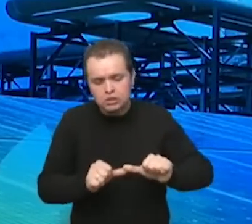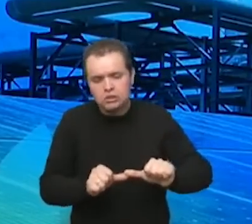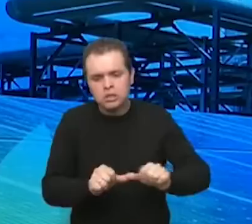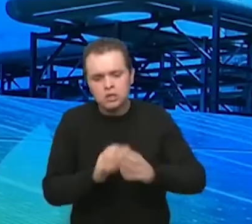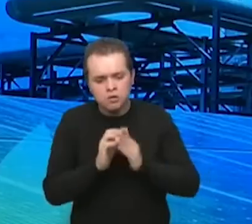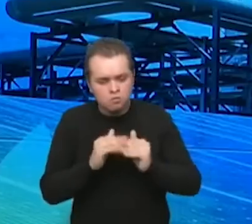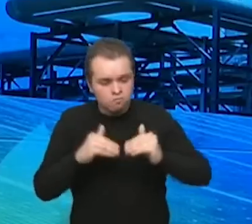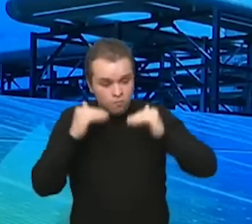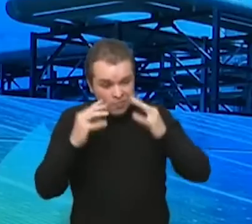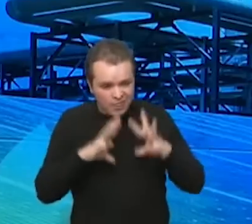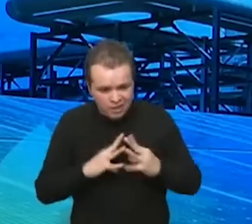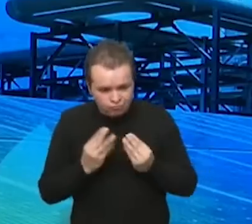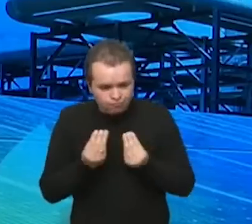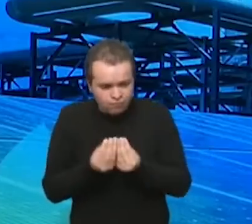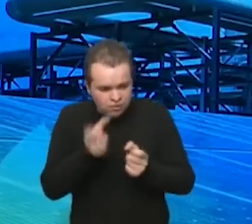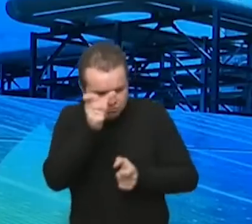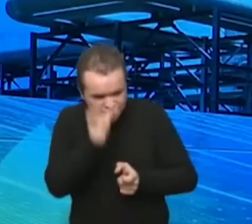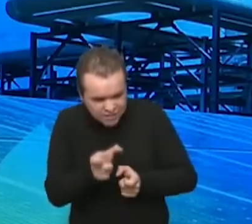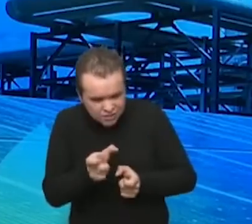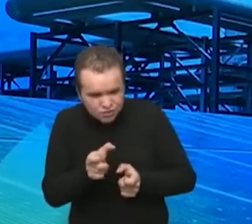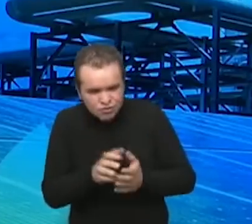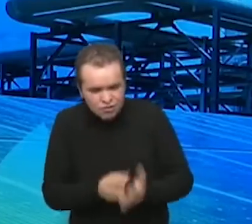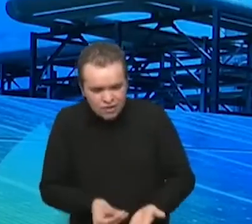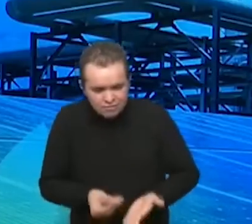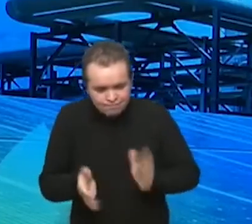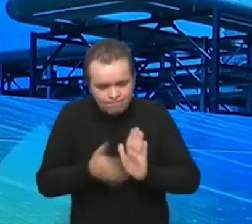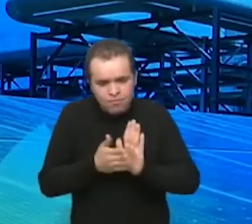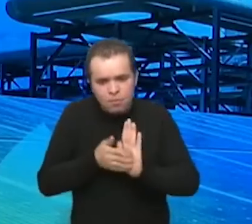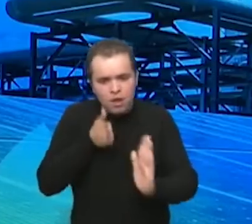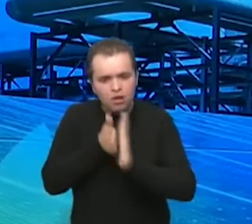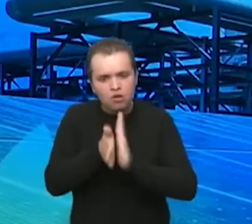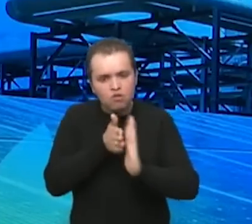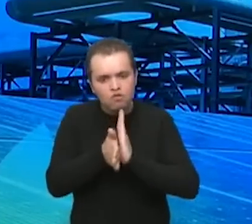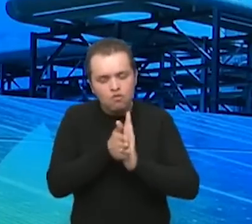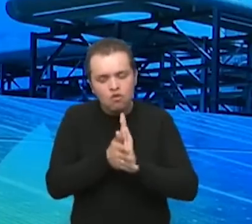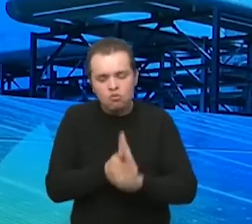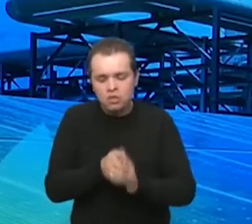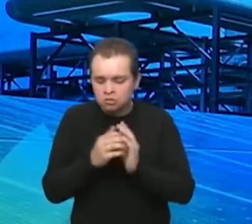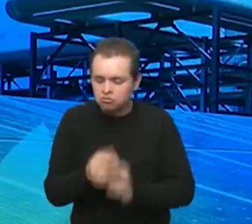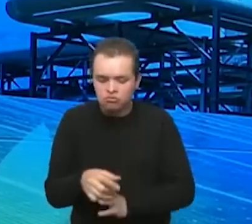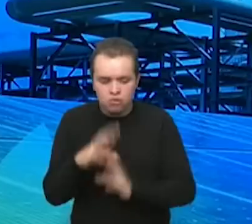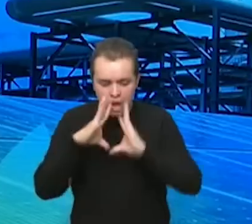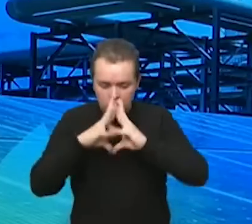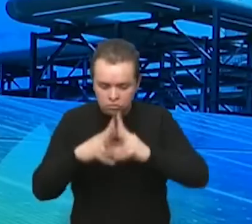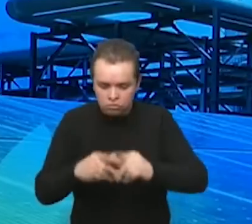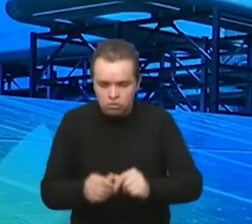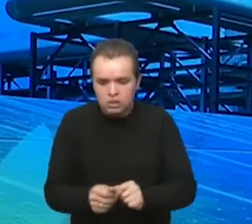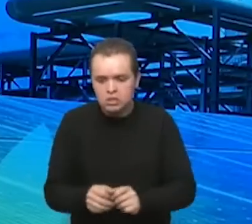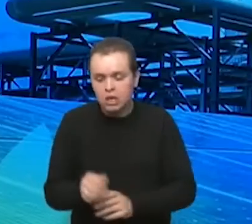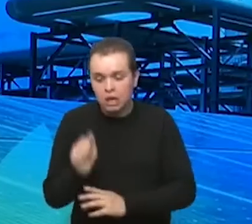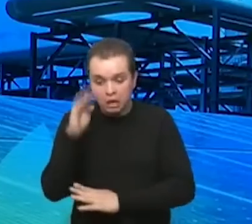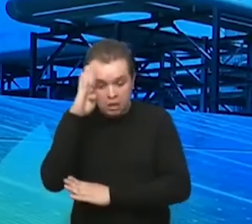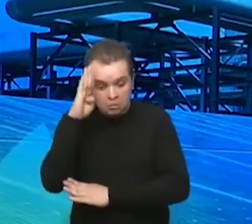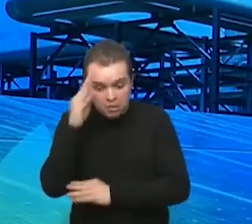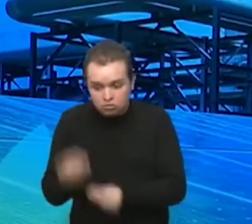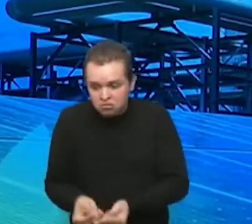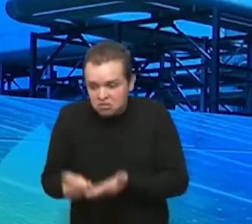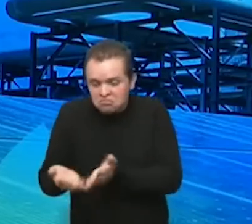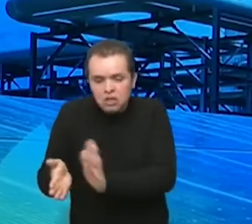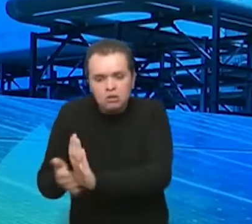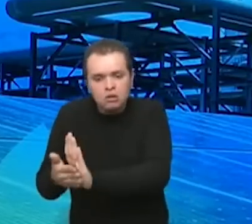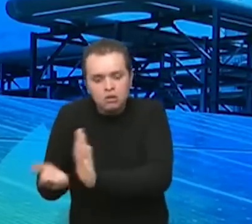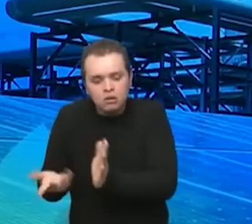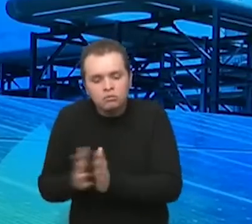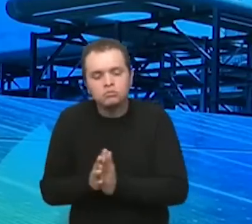alto equipo que contribuya en la entrega en la información al día a las autoridades que están investigando